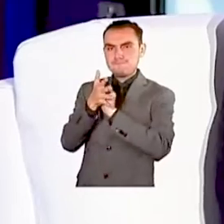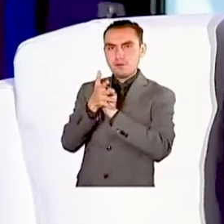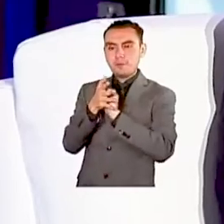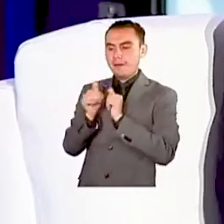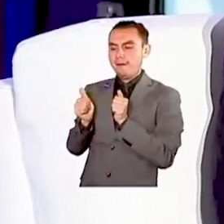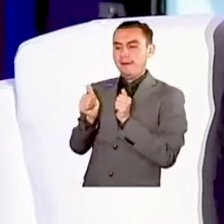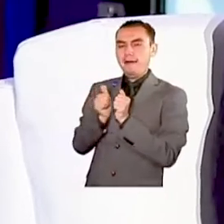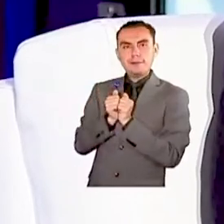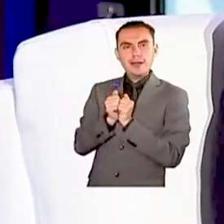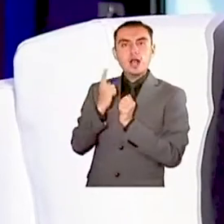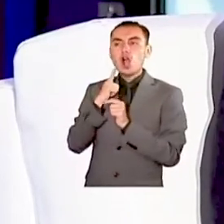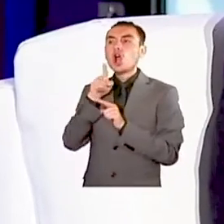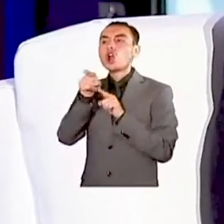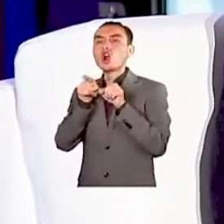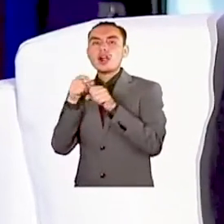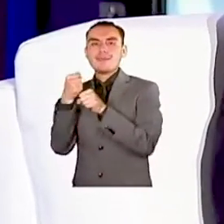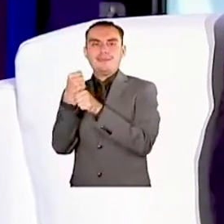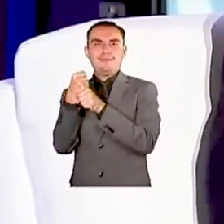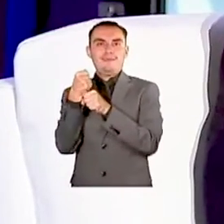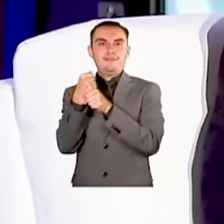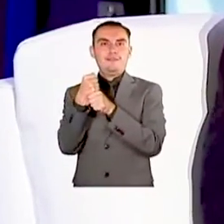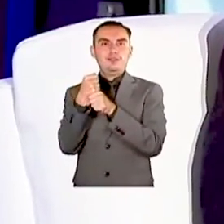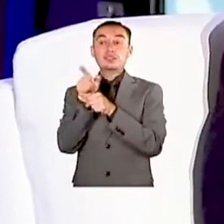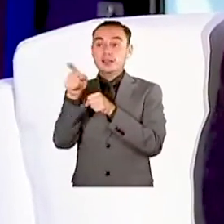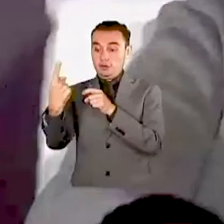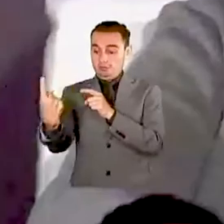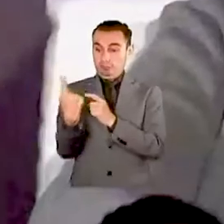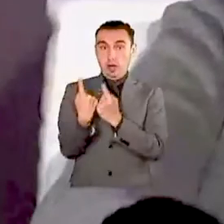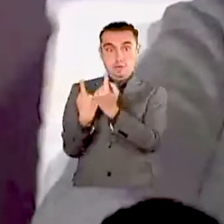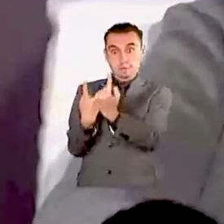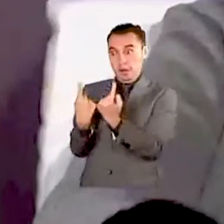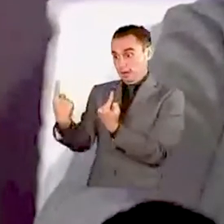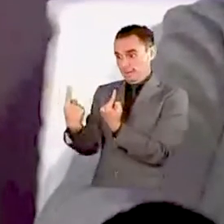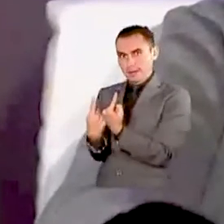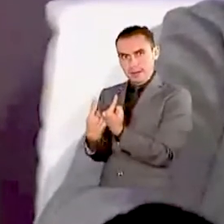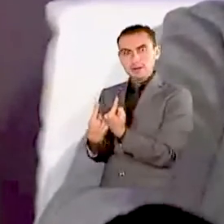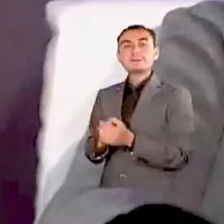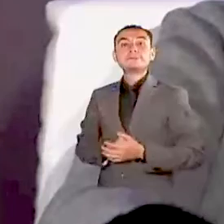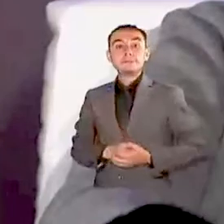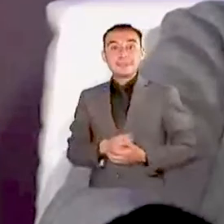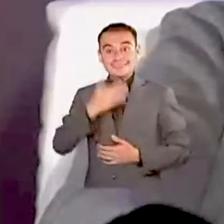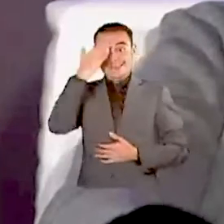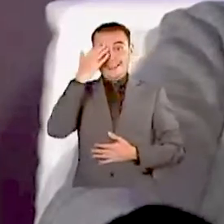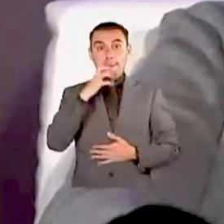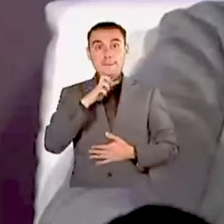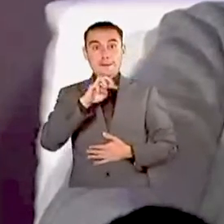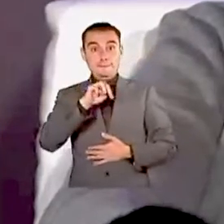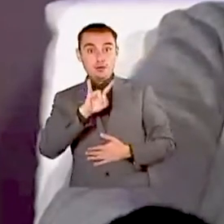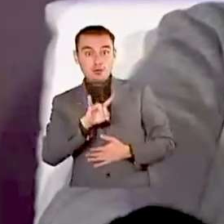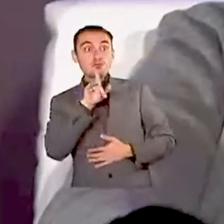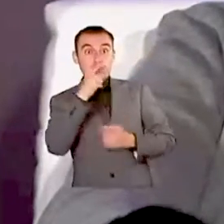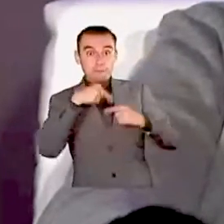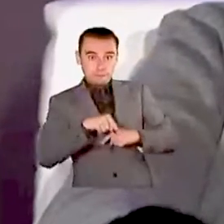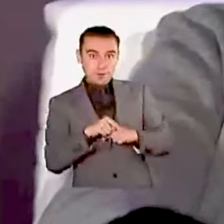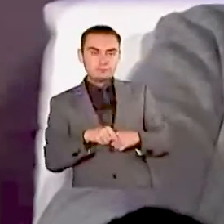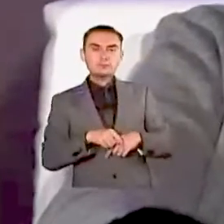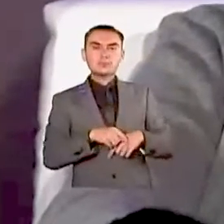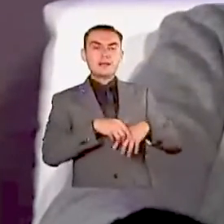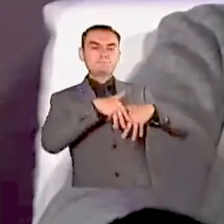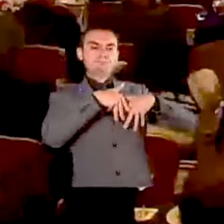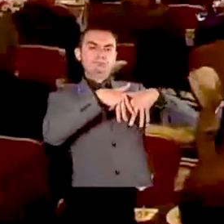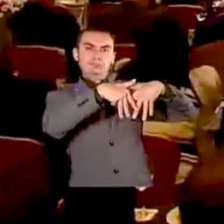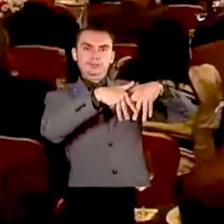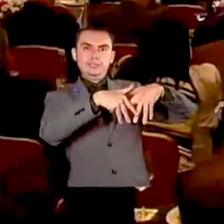acompañamiento, con la presencia de funcionarios, las presencias en los PMU, en las movilizaciones, que estuvimos en las